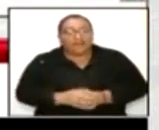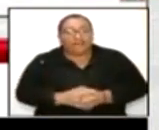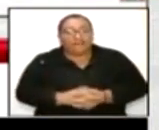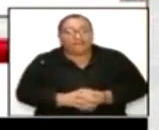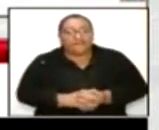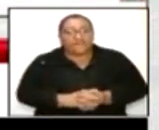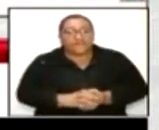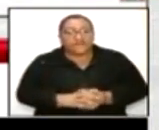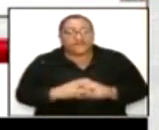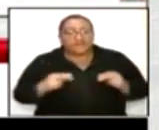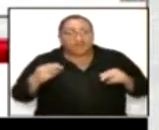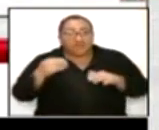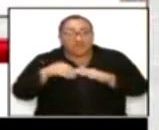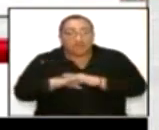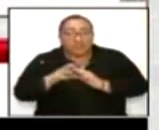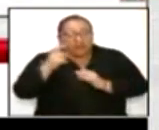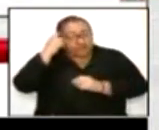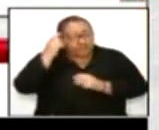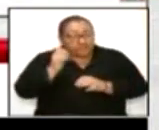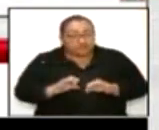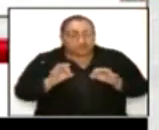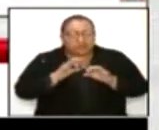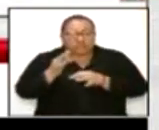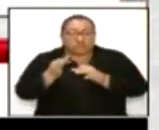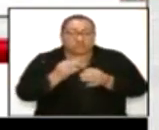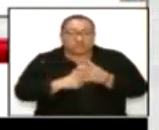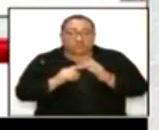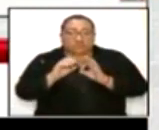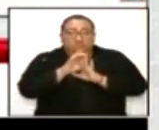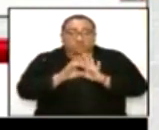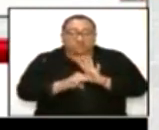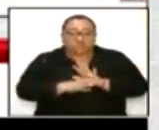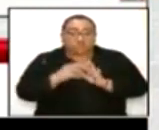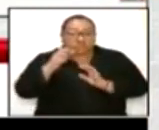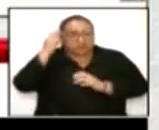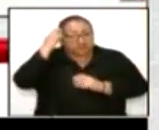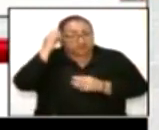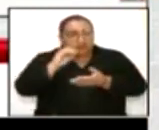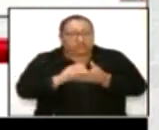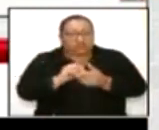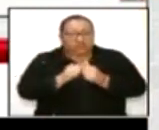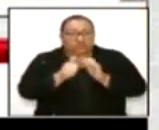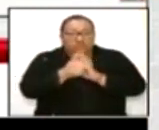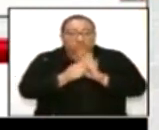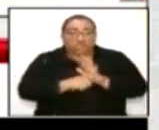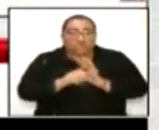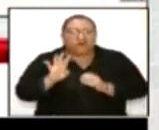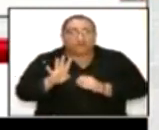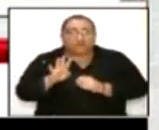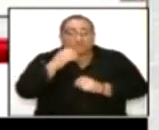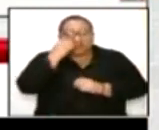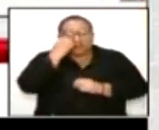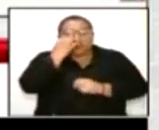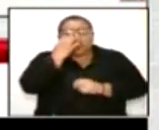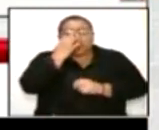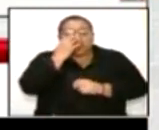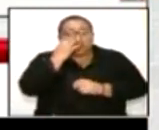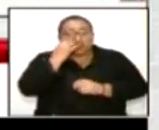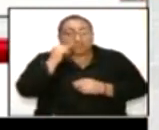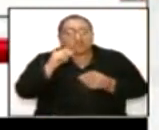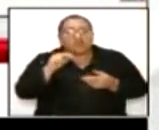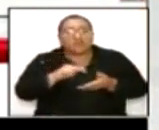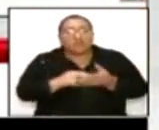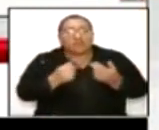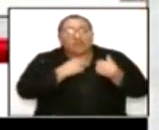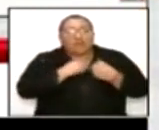A nivel interno, considero importante destacar que la Constitución Política establece en su artículo 4 el deber de la comunidad